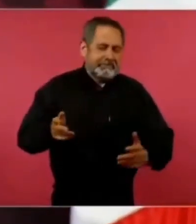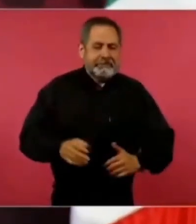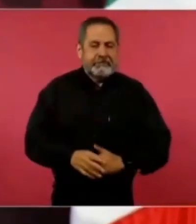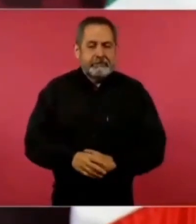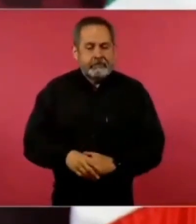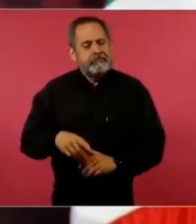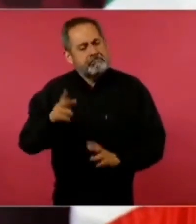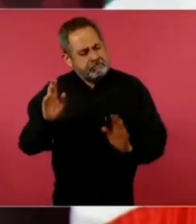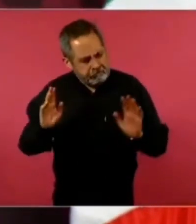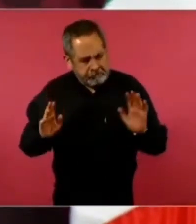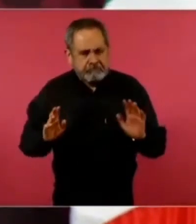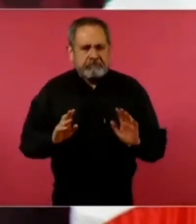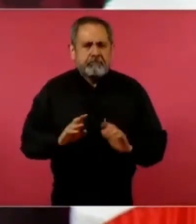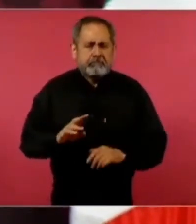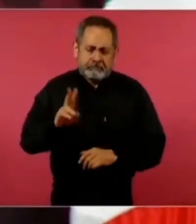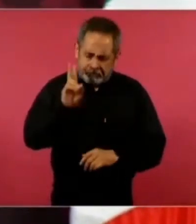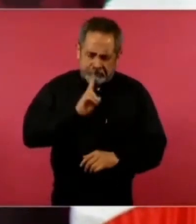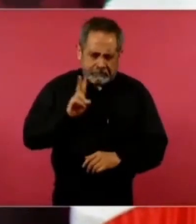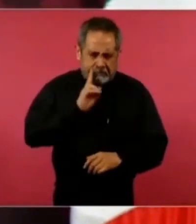Pero de todas maneras,